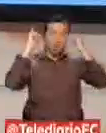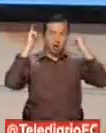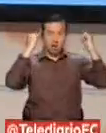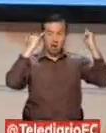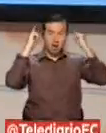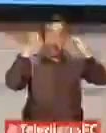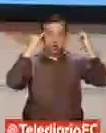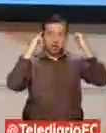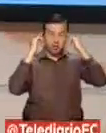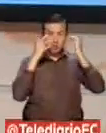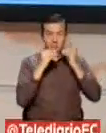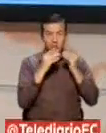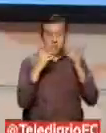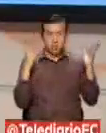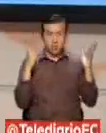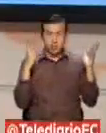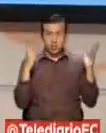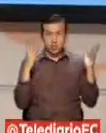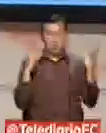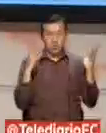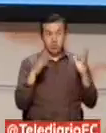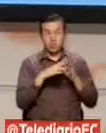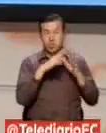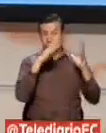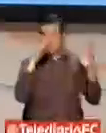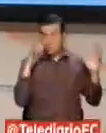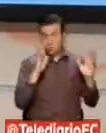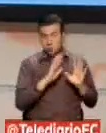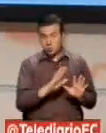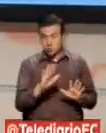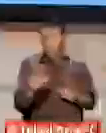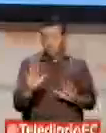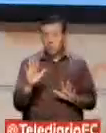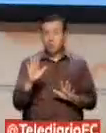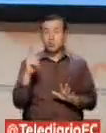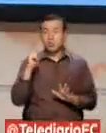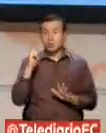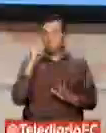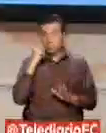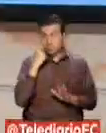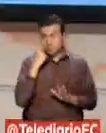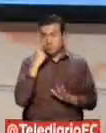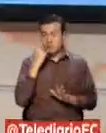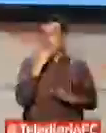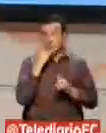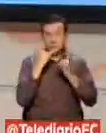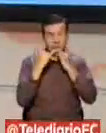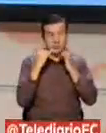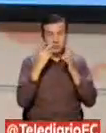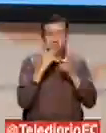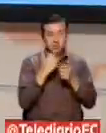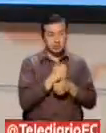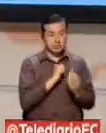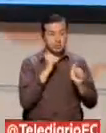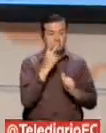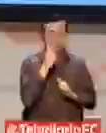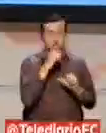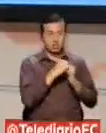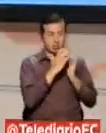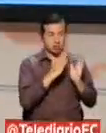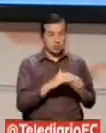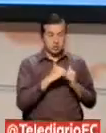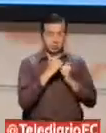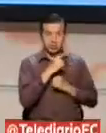una resolución mayorías diferentes, no solamente que evidentemente tiene que ser apreciado como un intento de salvar a dos personas